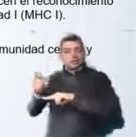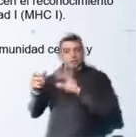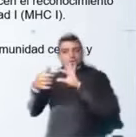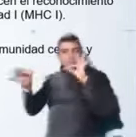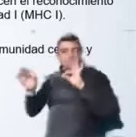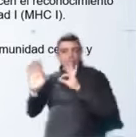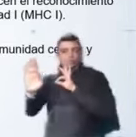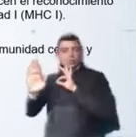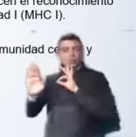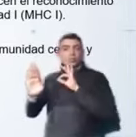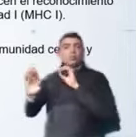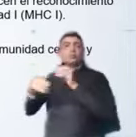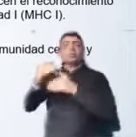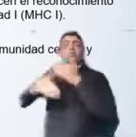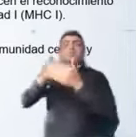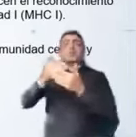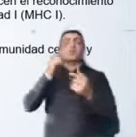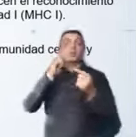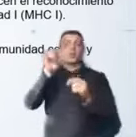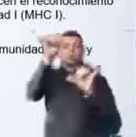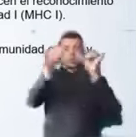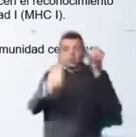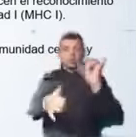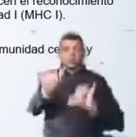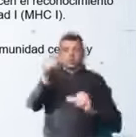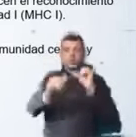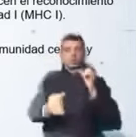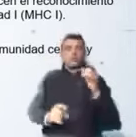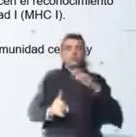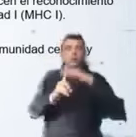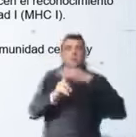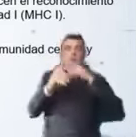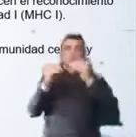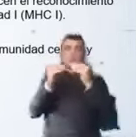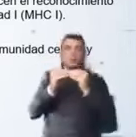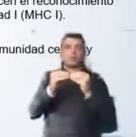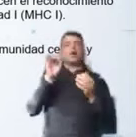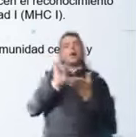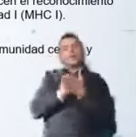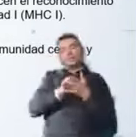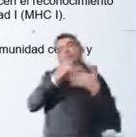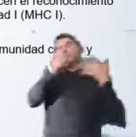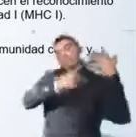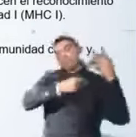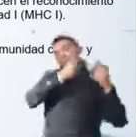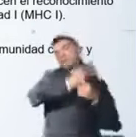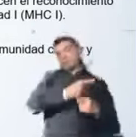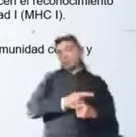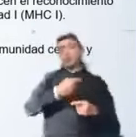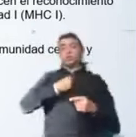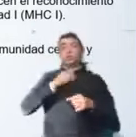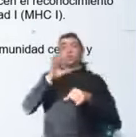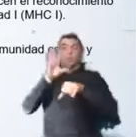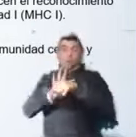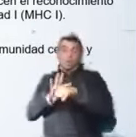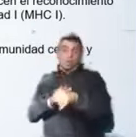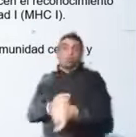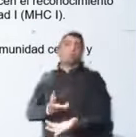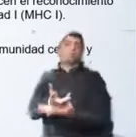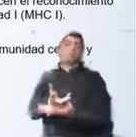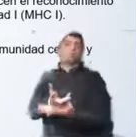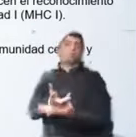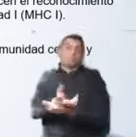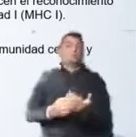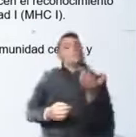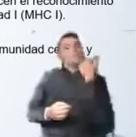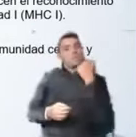los anticuerpos. Estas son varias de las razones por las cuales yo como médico recomiendo el consumo del Ganoderma lucidum